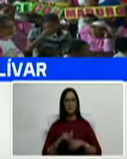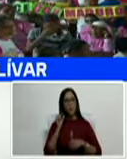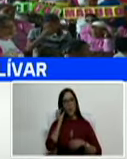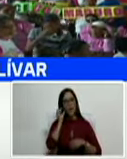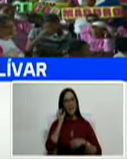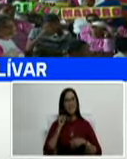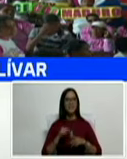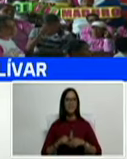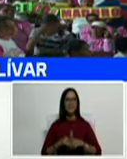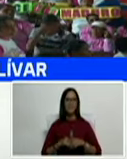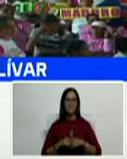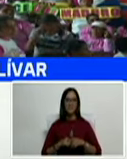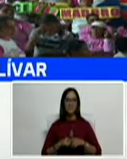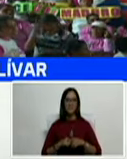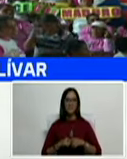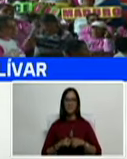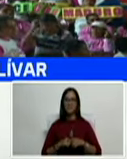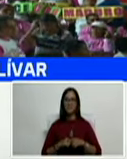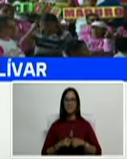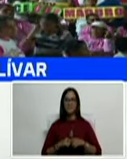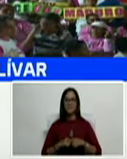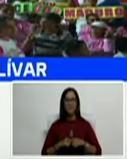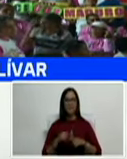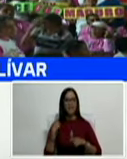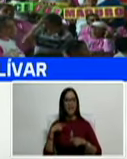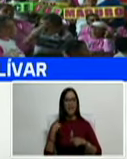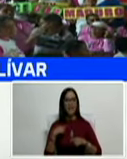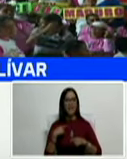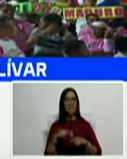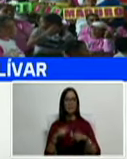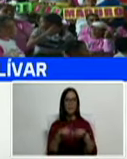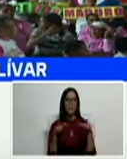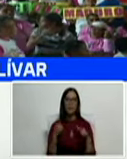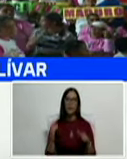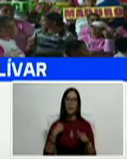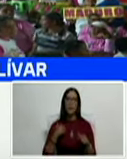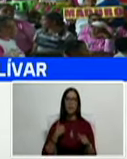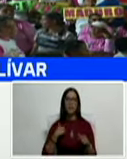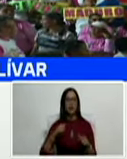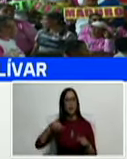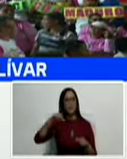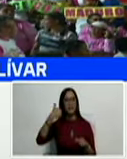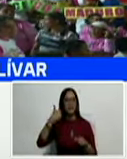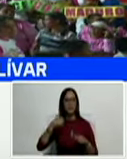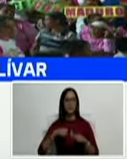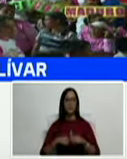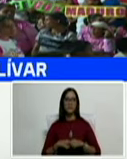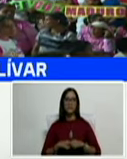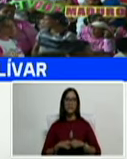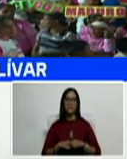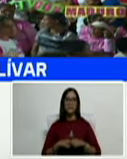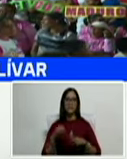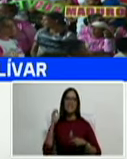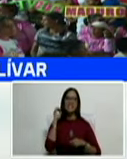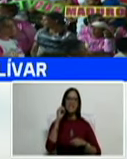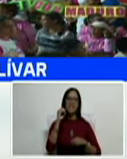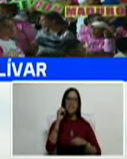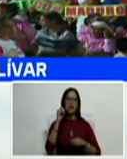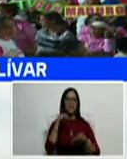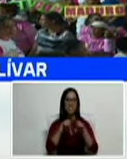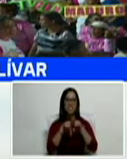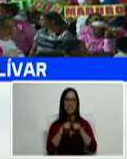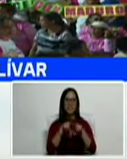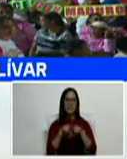Mujeres, y ese tiempo y ese espacio tenemos que aprovecharlo al máximo. Cero chisme.